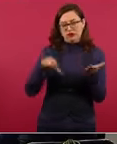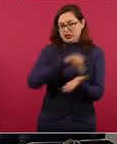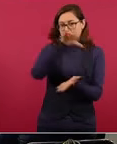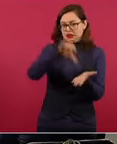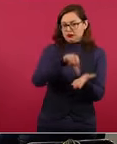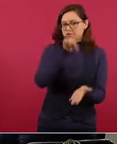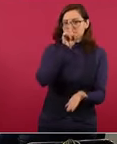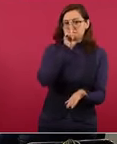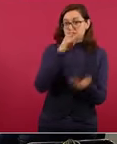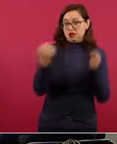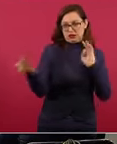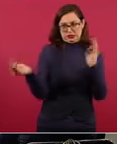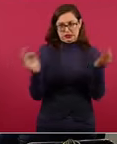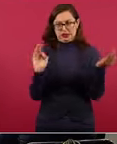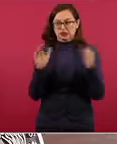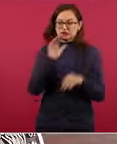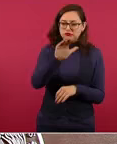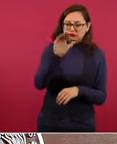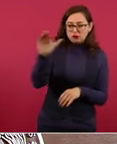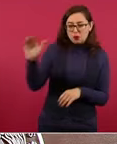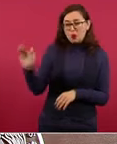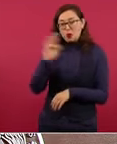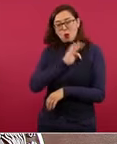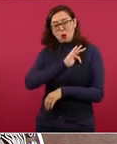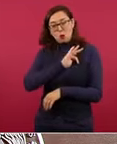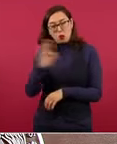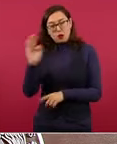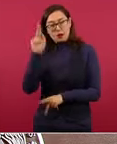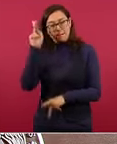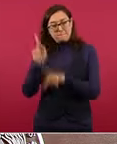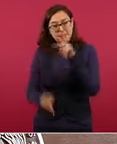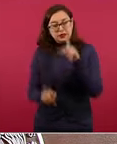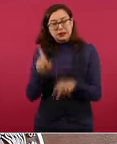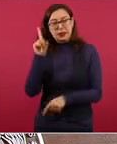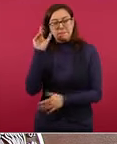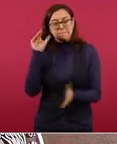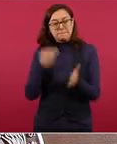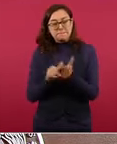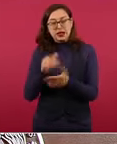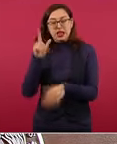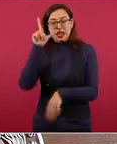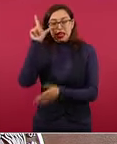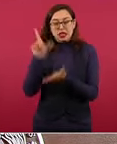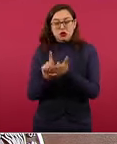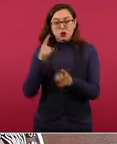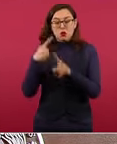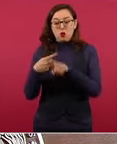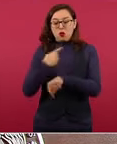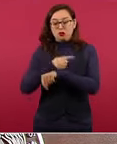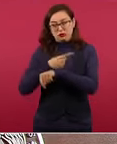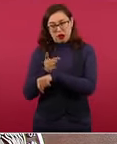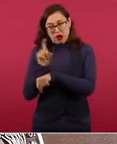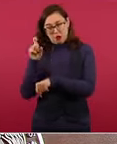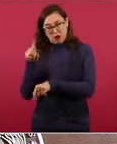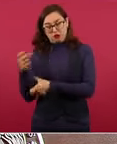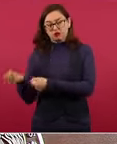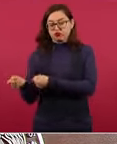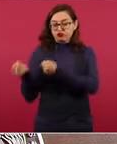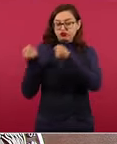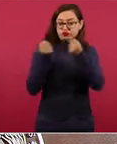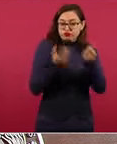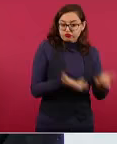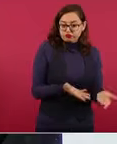para aportar de agua superficial hasta 1.000 litros por segundo agua que puede ser conducida hasta